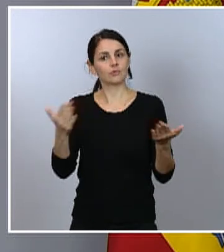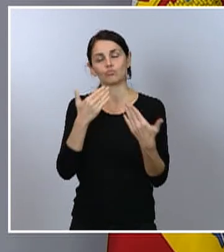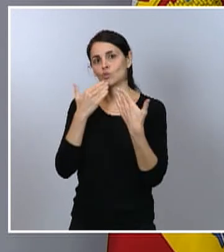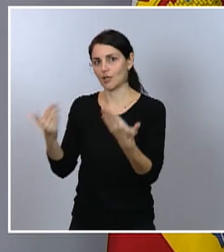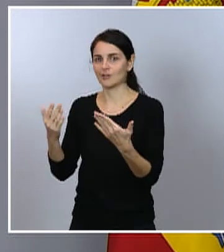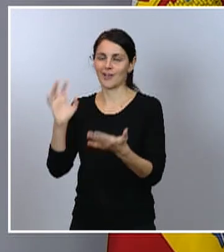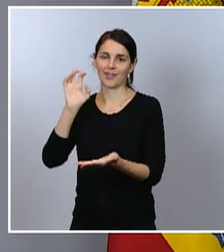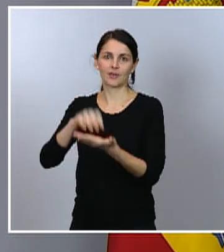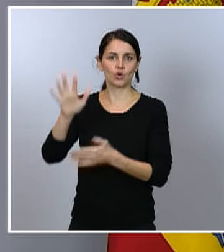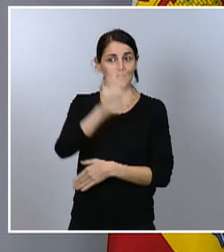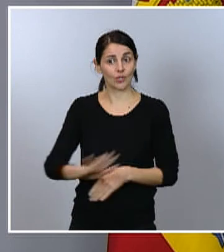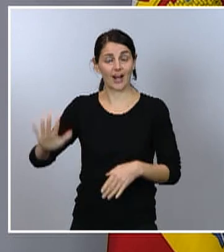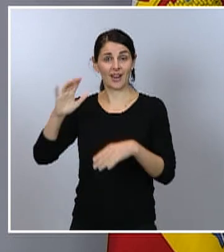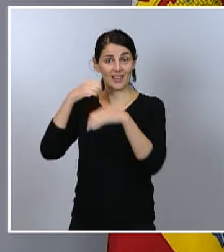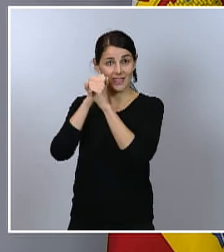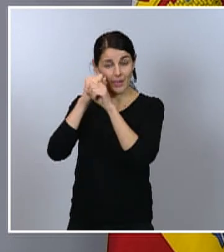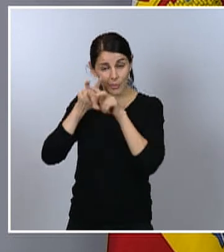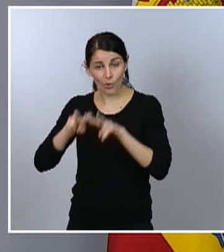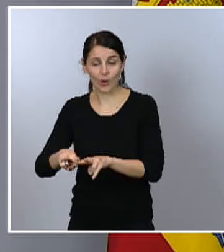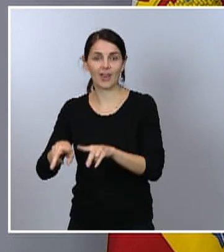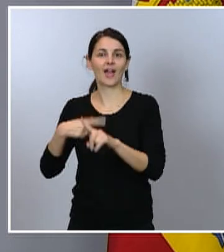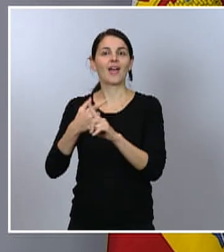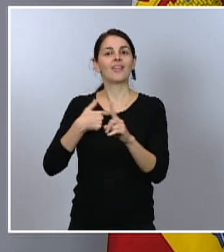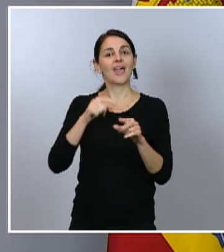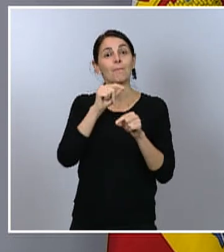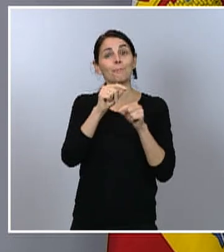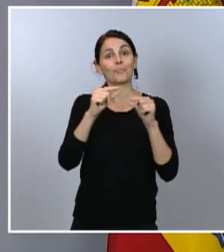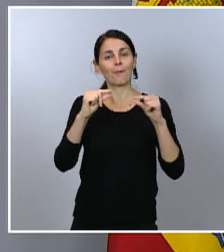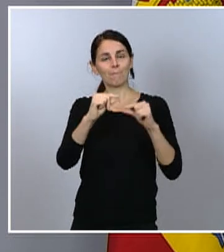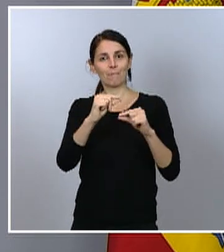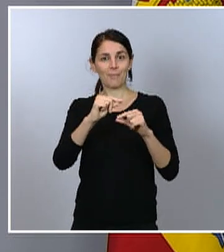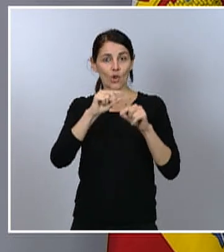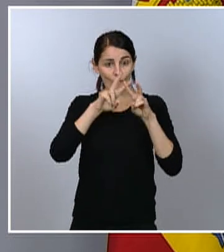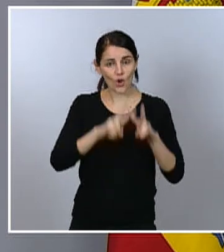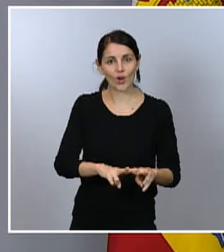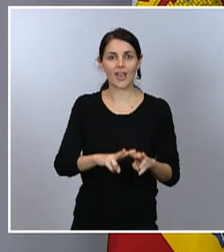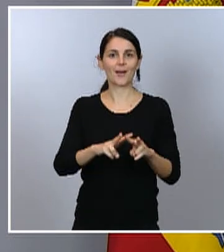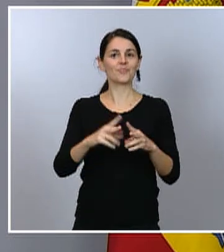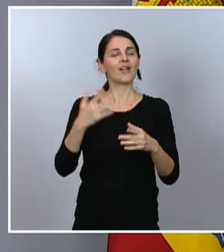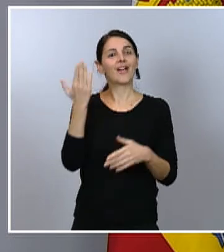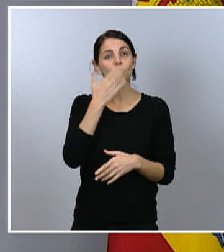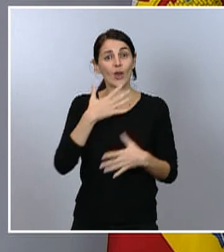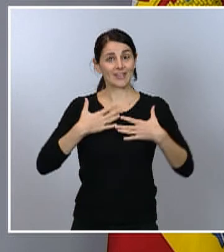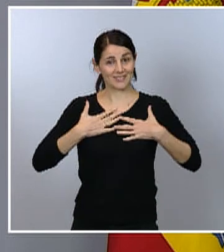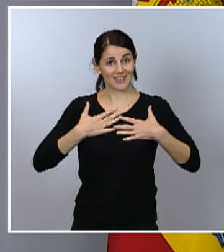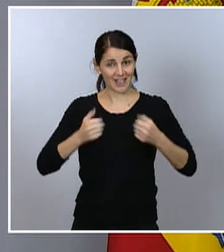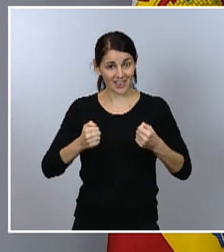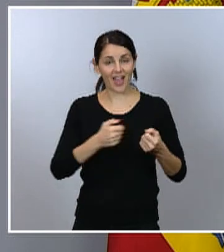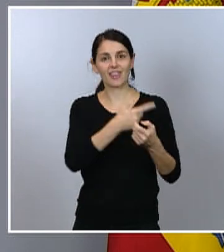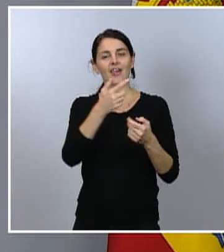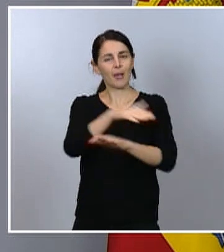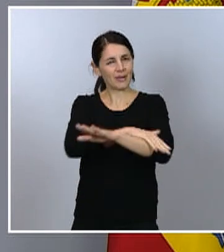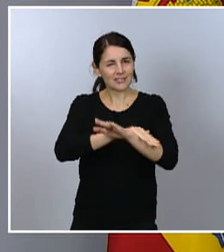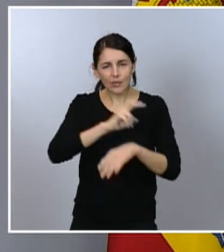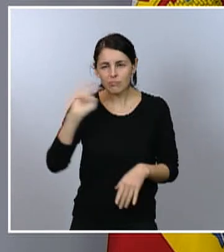del Centro Nacional de Microbiología, a los compañeros de la Escuela Nacional de Sanidad, del Ministerio, a todos los profesionales que han participado